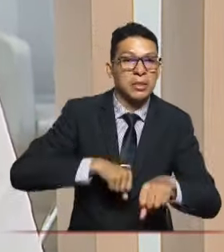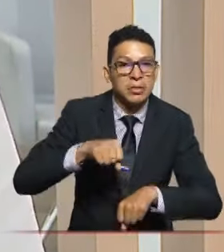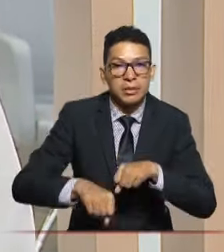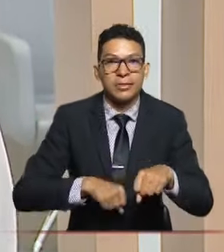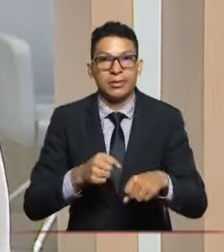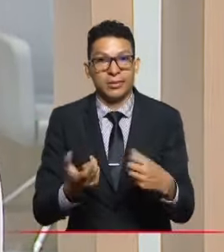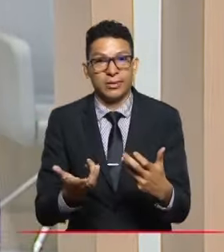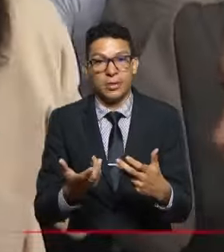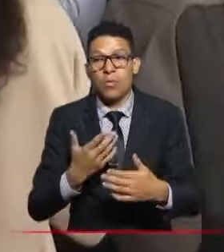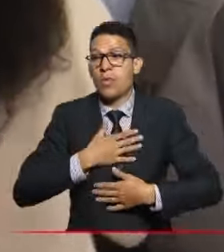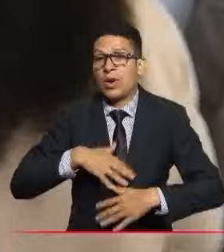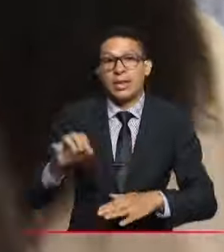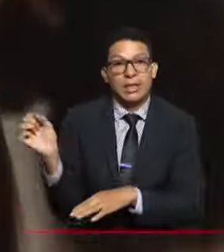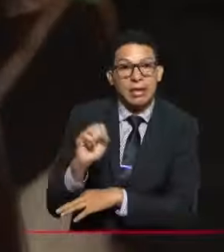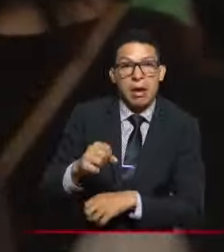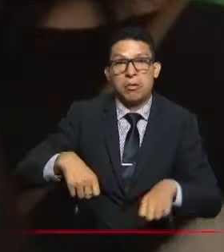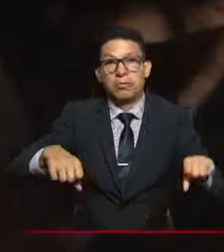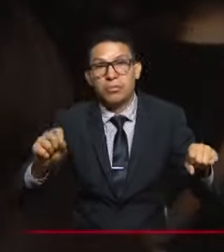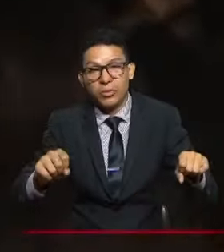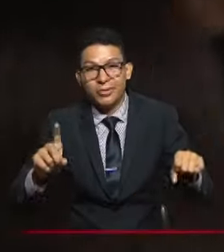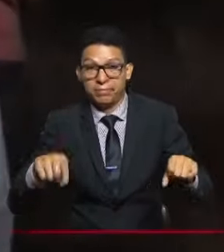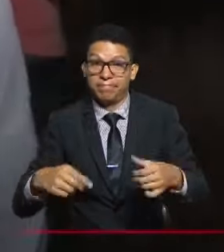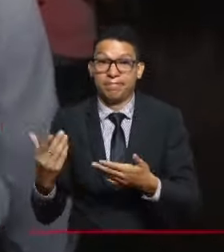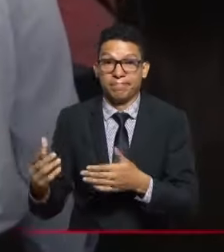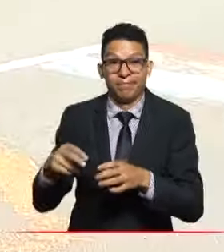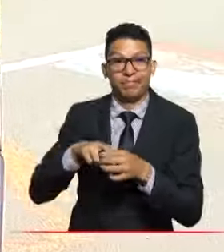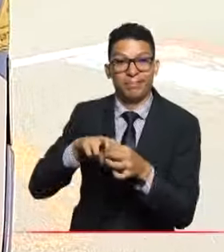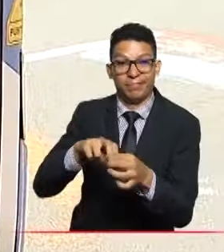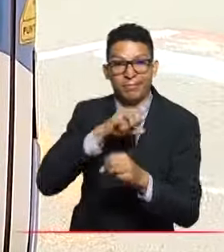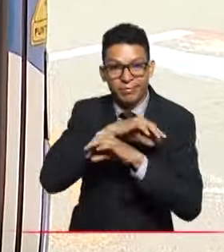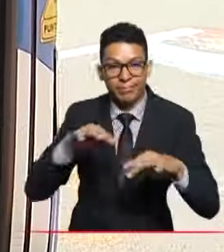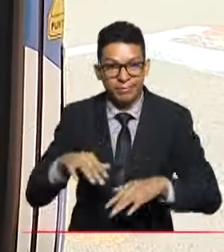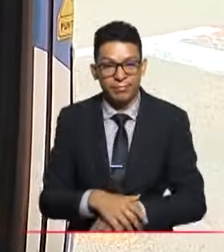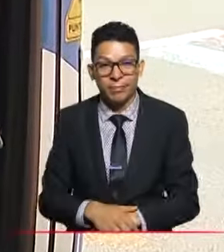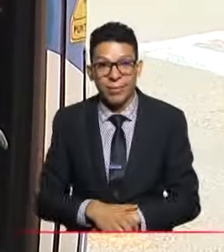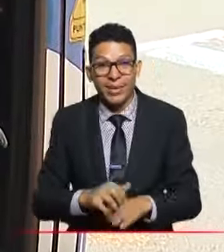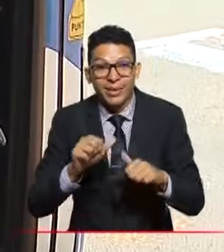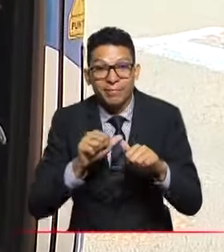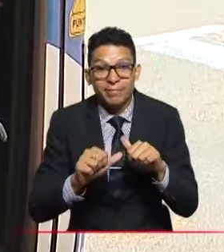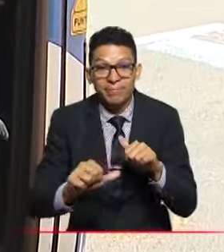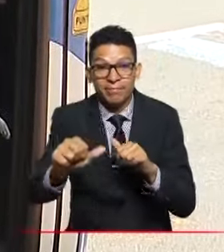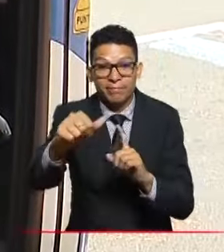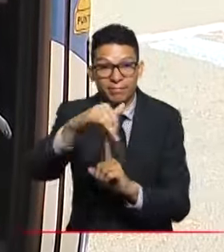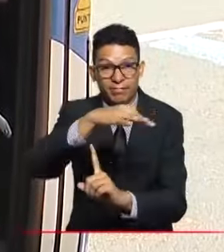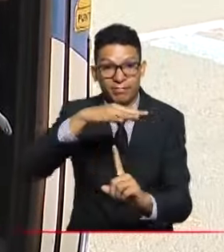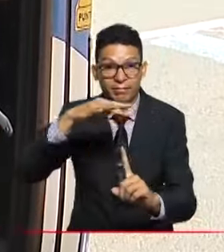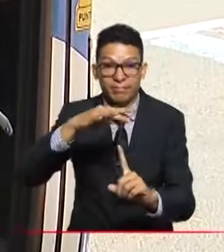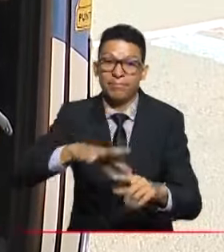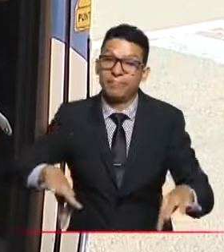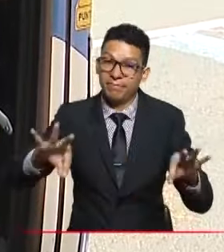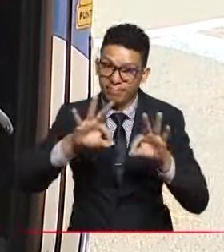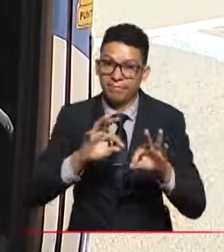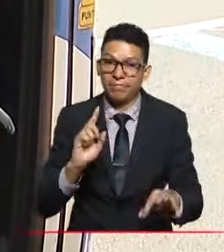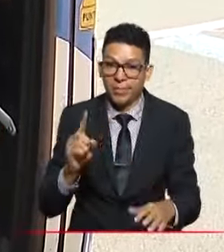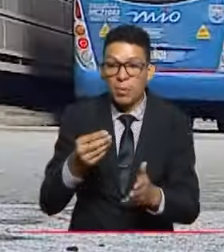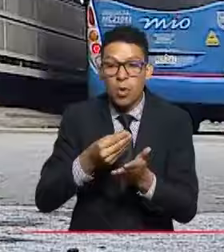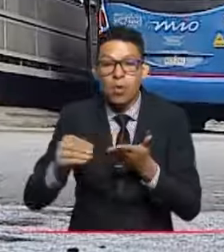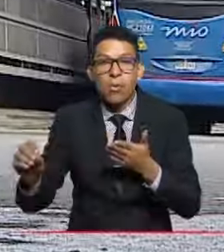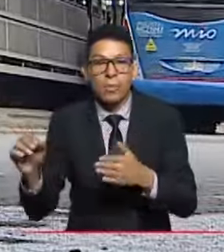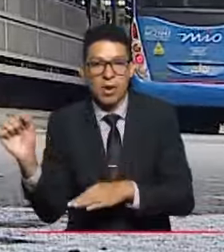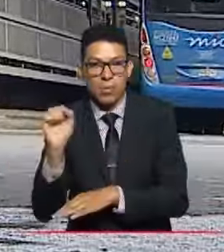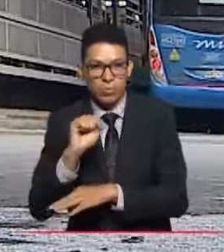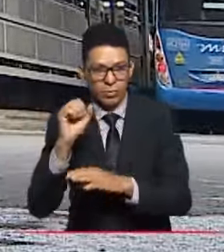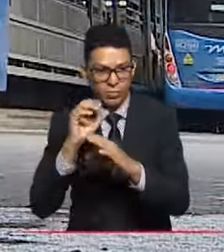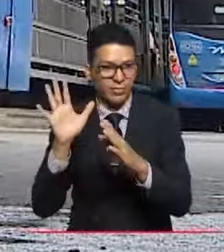como en transporte público. La sostenibilidad ambiental es otro elemento importante en el que destaca el anuncio de la compra de una flota de